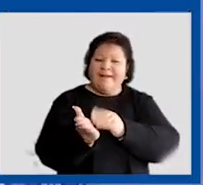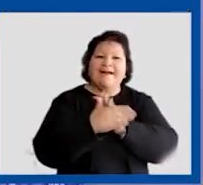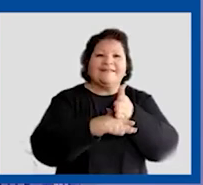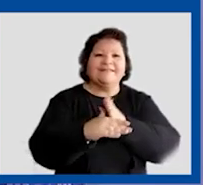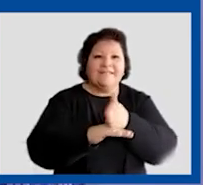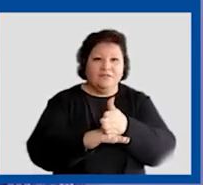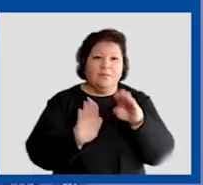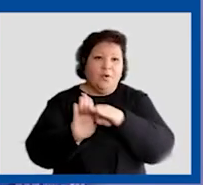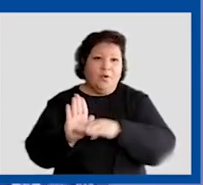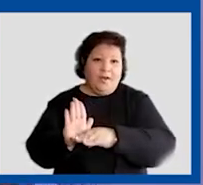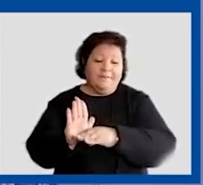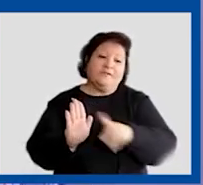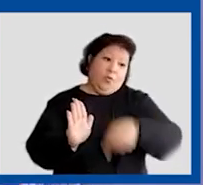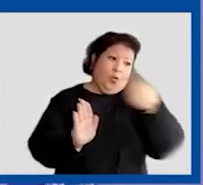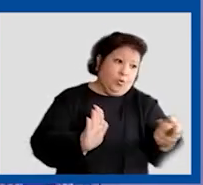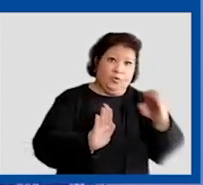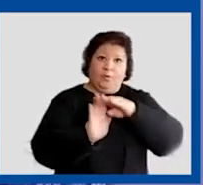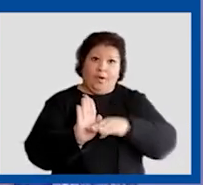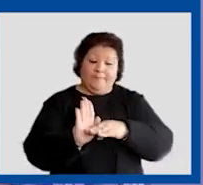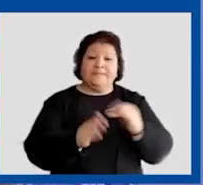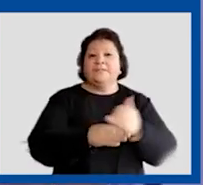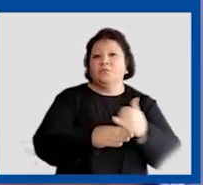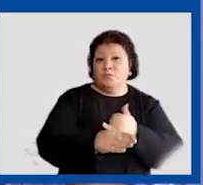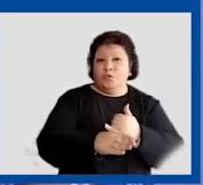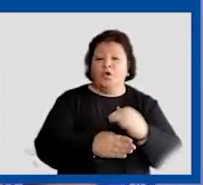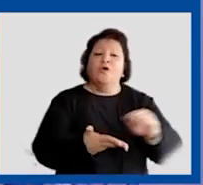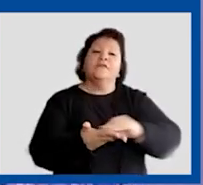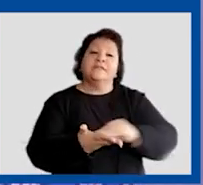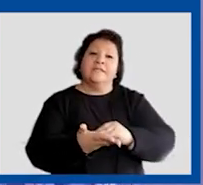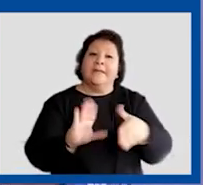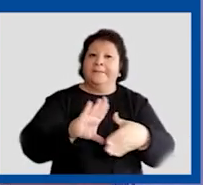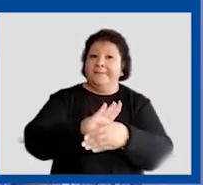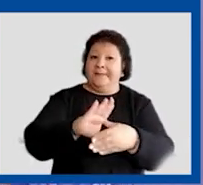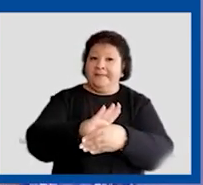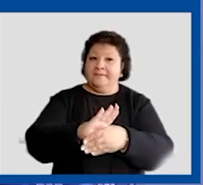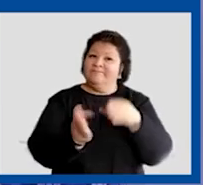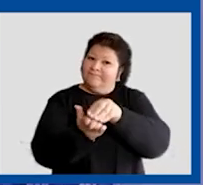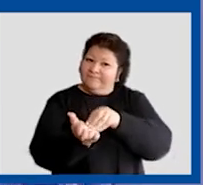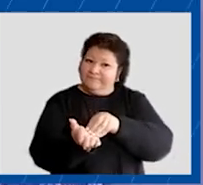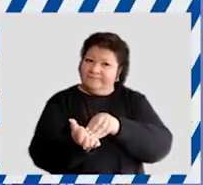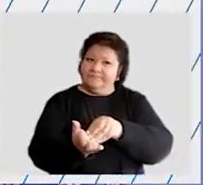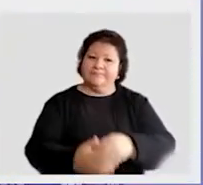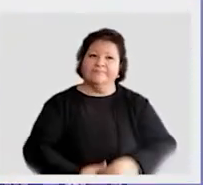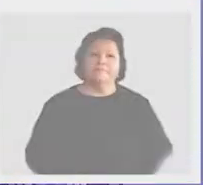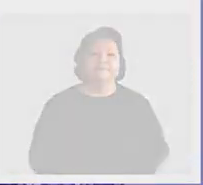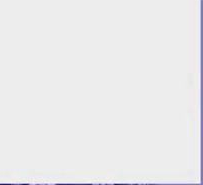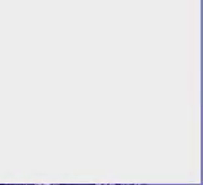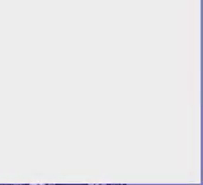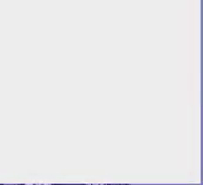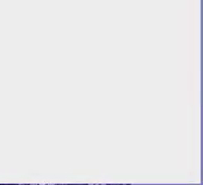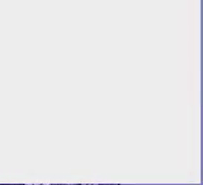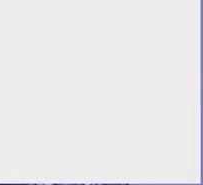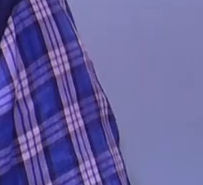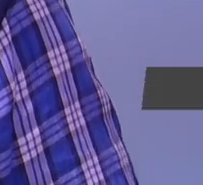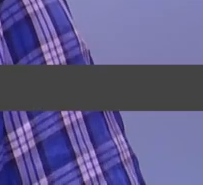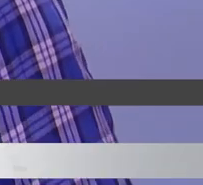familiar eh el servicio de violencia de género en fin un montón de de de programas la atención mismo el equipo de atención mismo de del mides que vienen